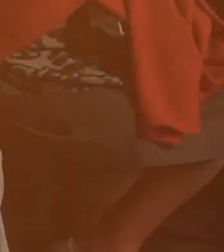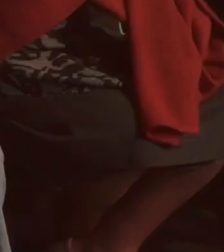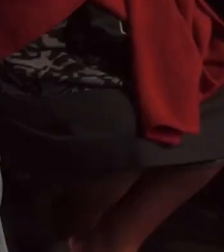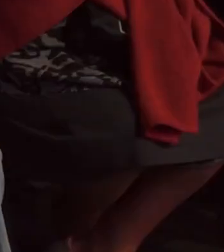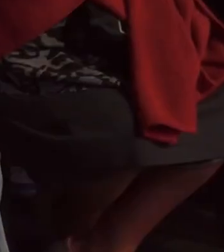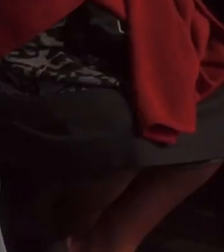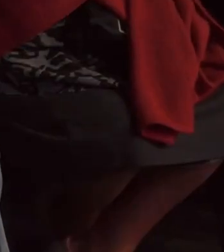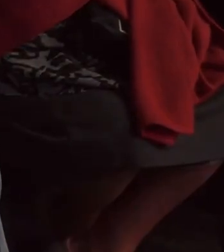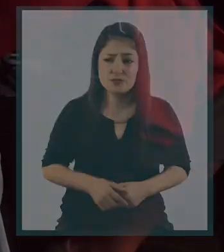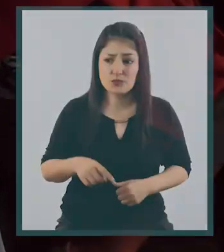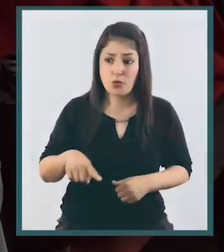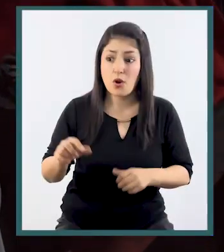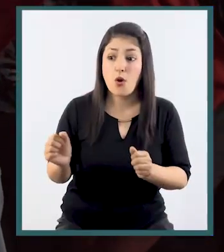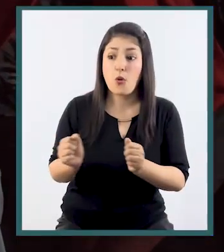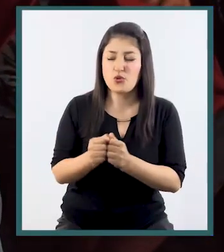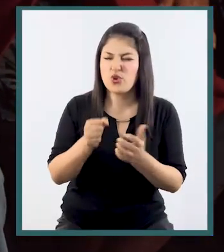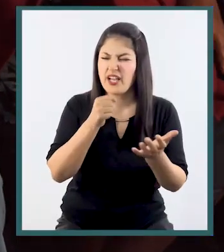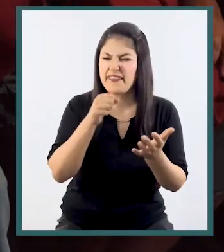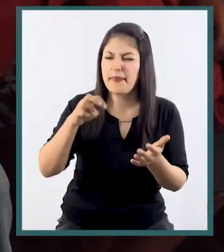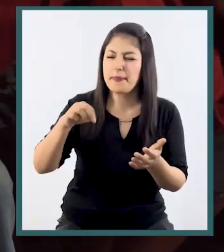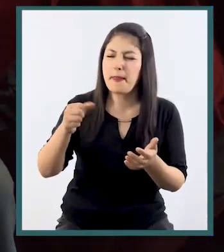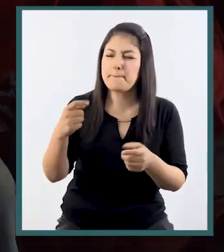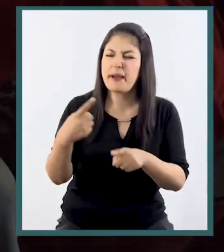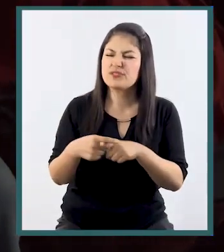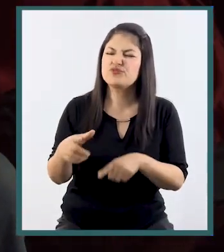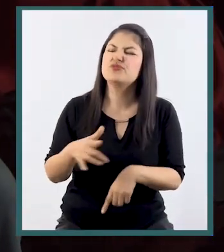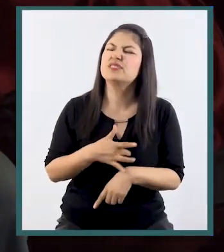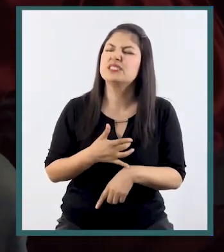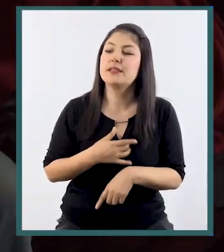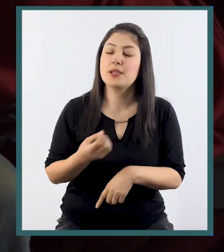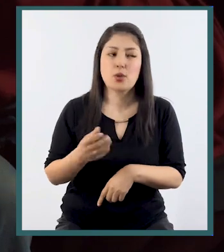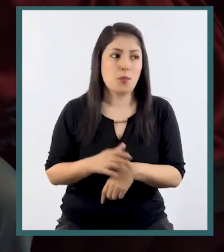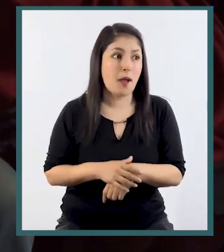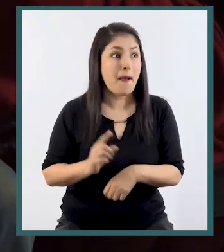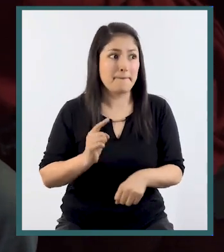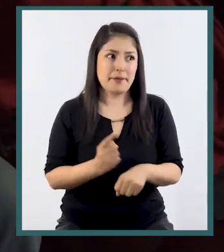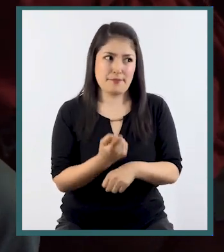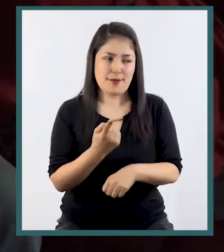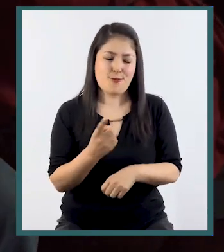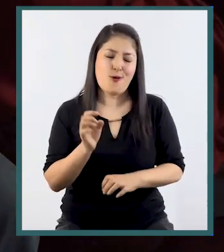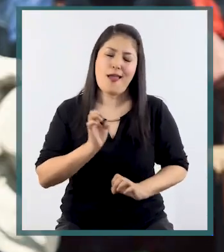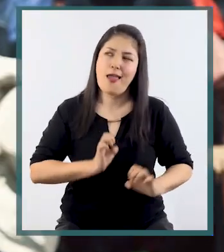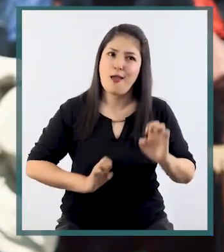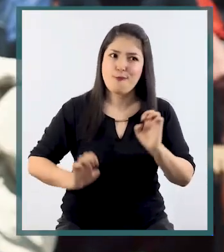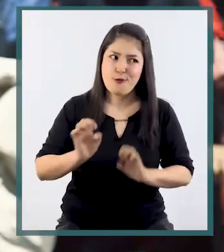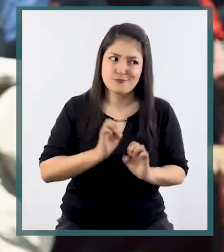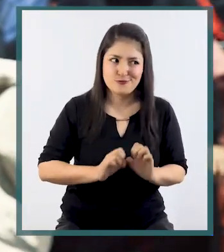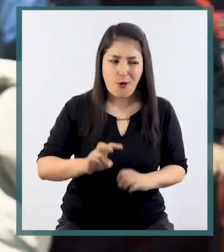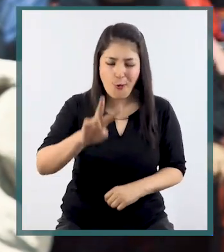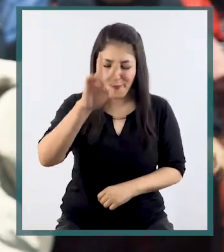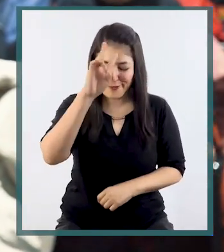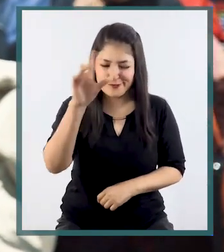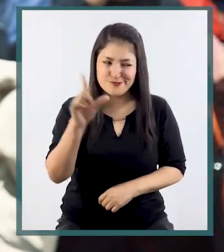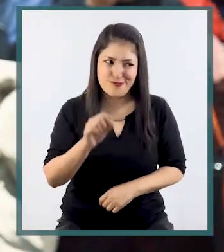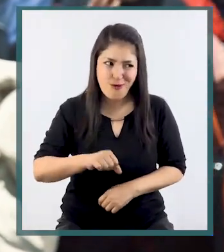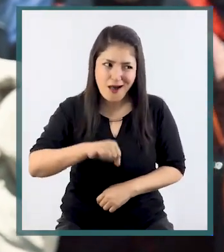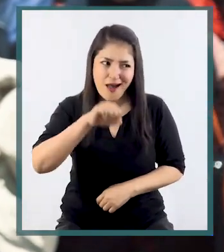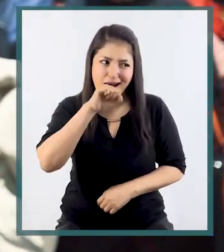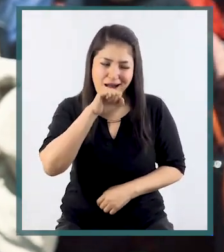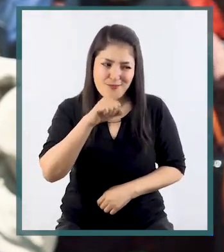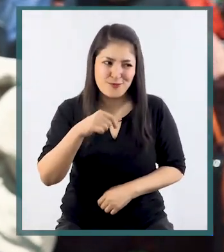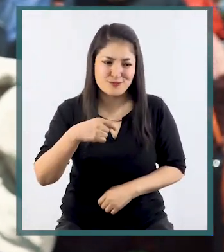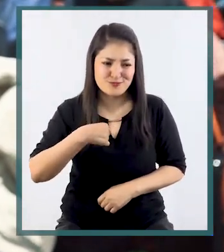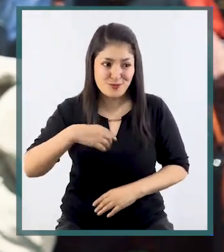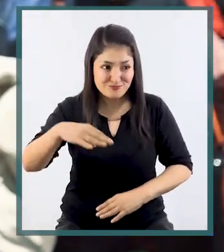va. ¿Qué tal la expectativa de presentarte acá junto a Max Castro? Bueno, primero que nada, emocionada. Amo a mi país y me